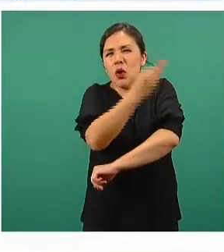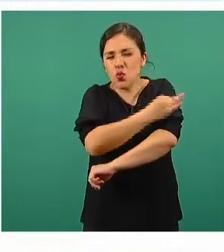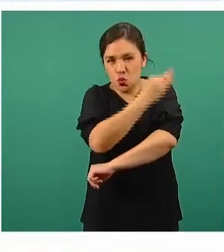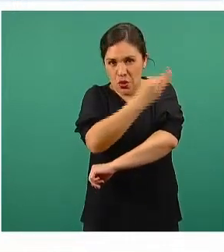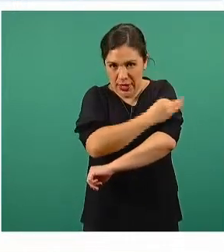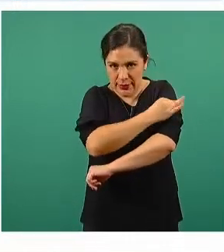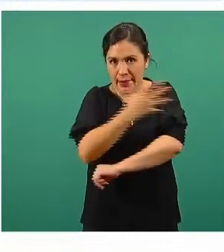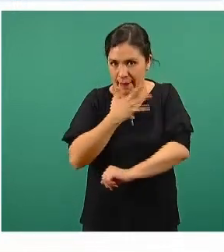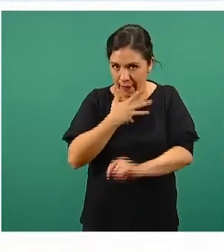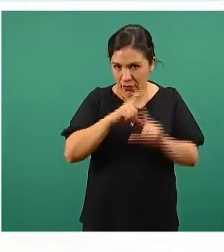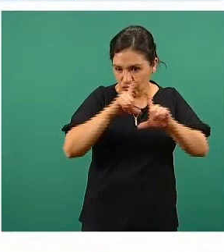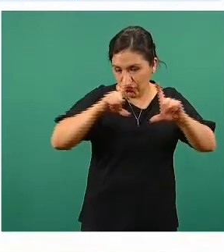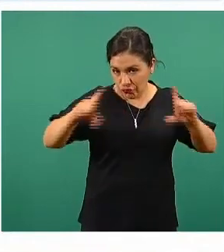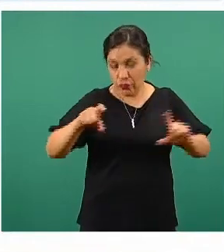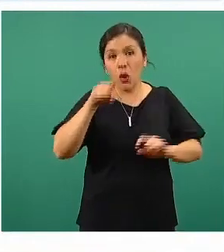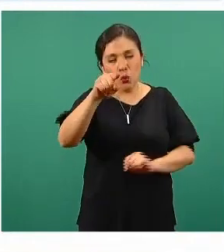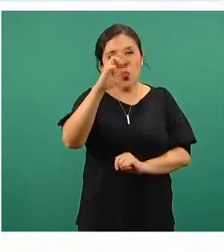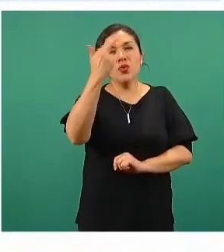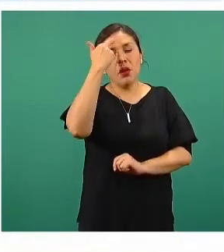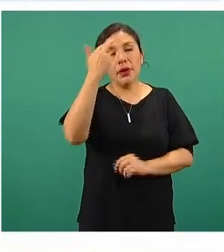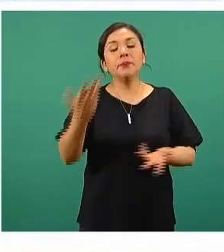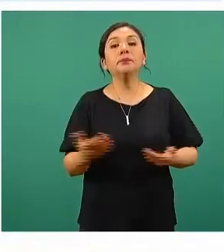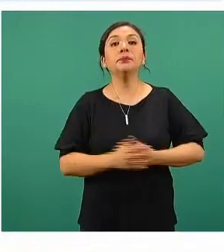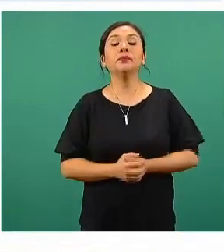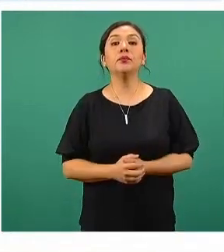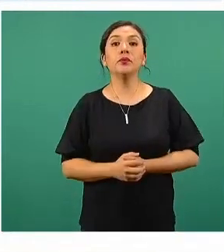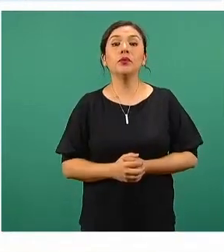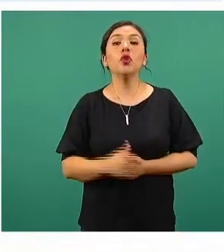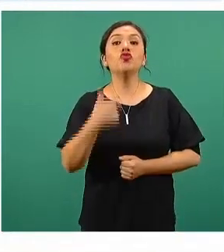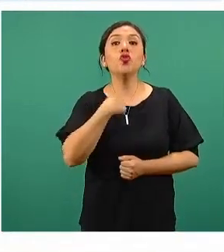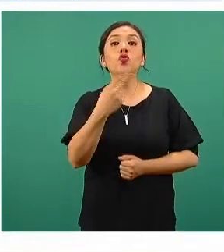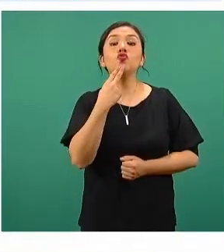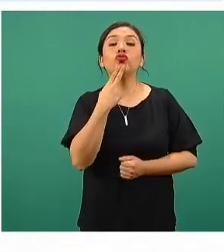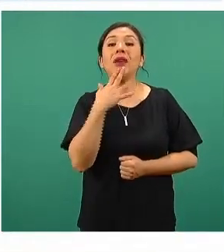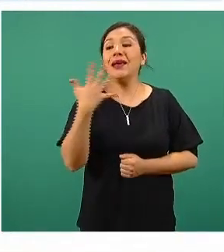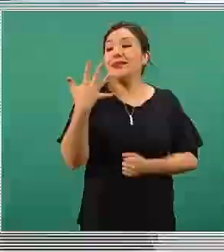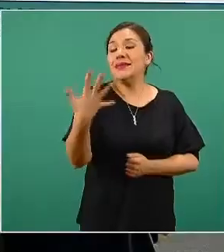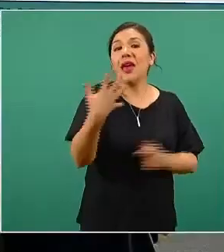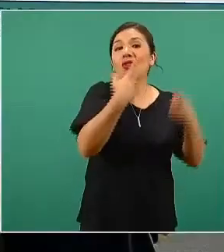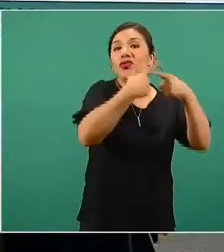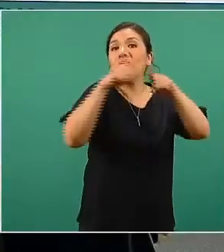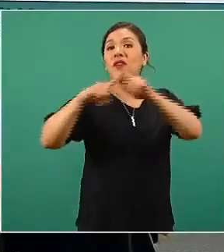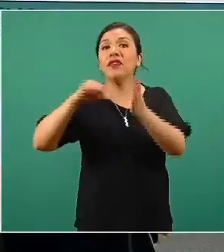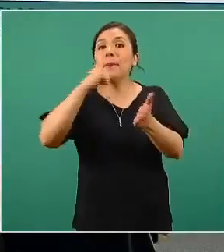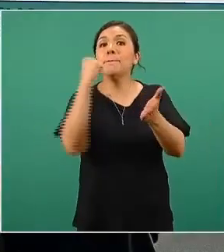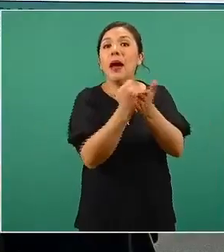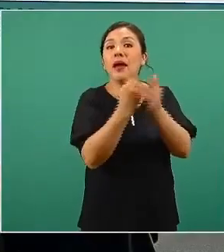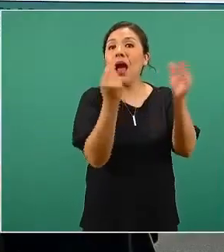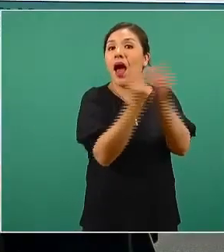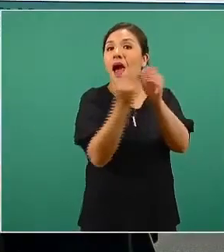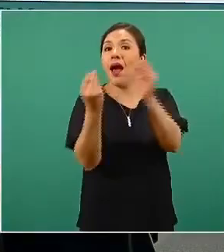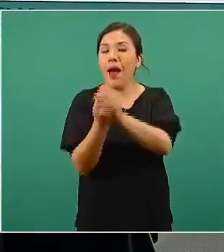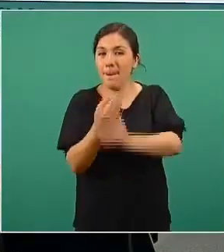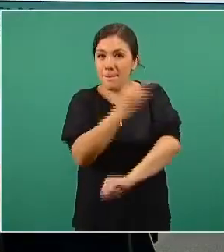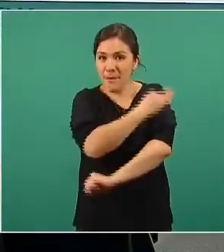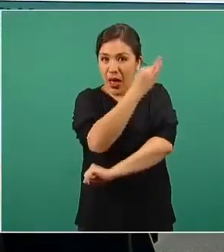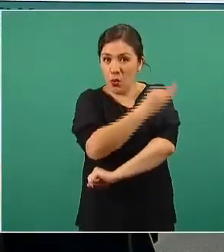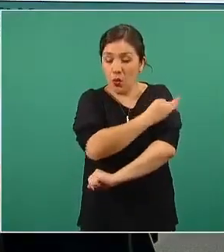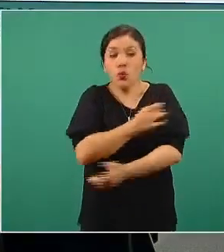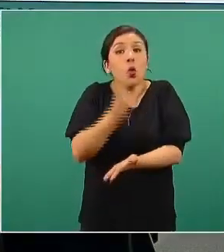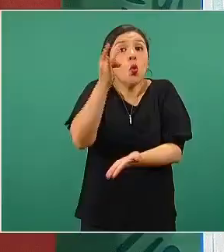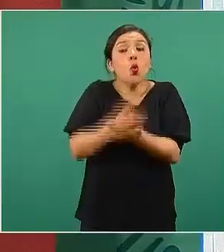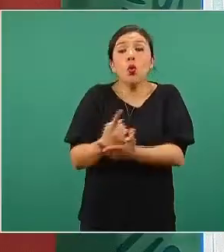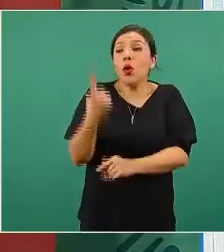vacunas. Recuerden ustedes que estamos usando 5 tipos de vacuna. Solamente la vacuna